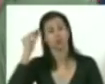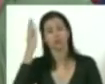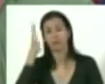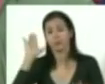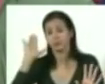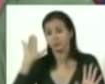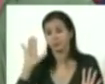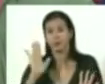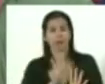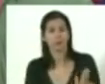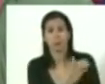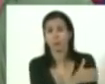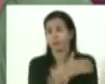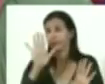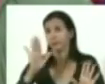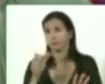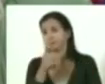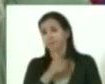hay pues.